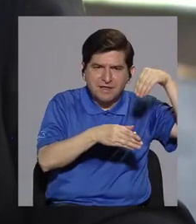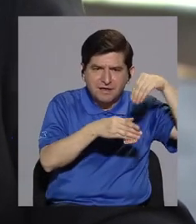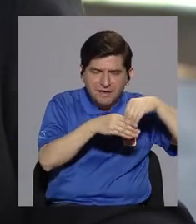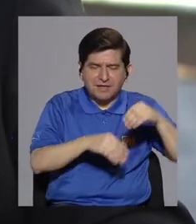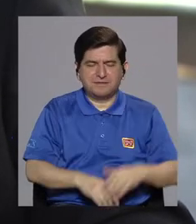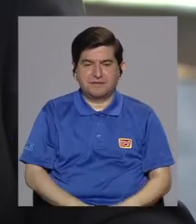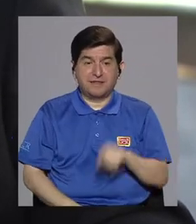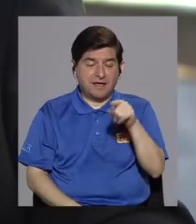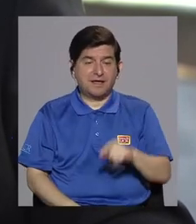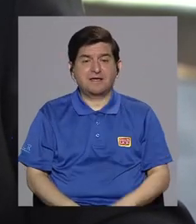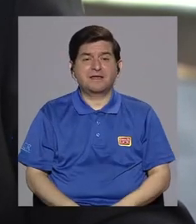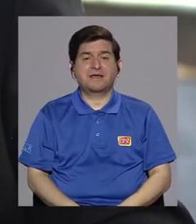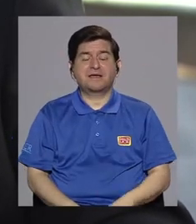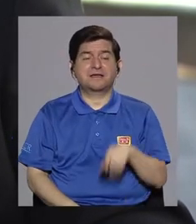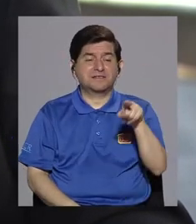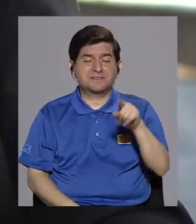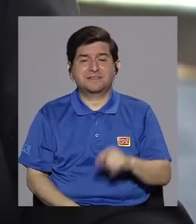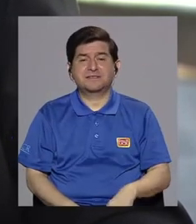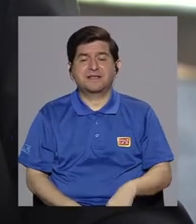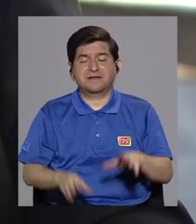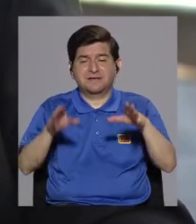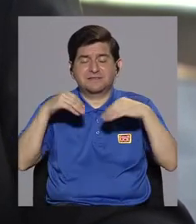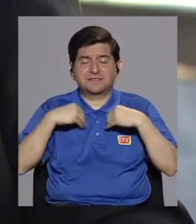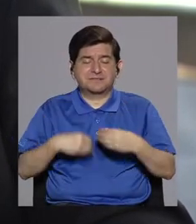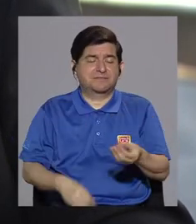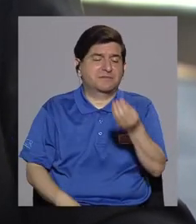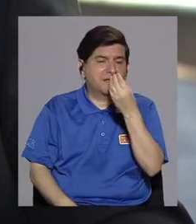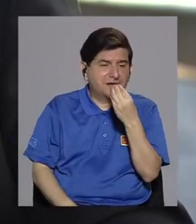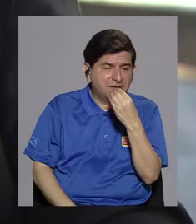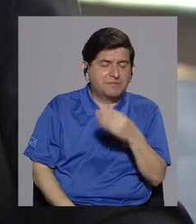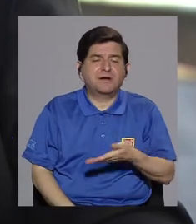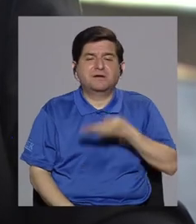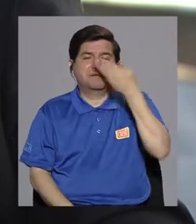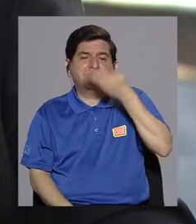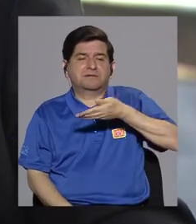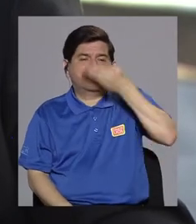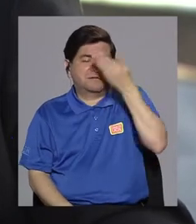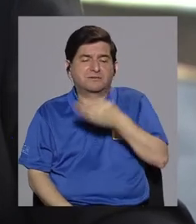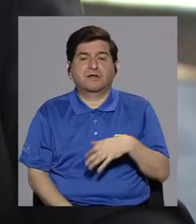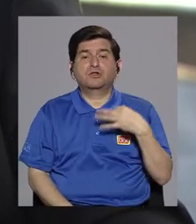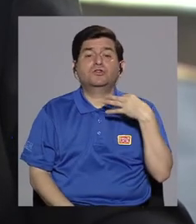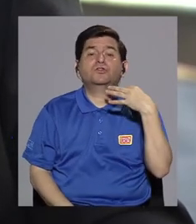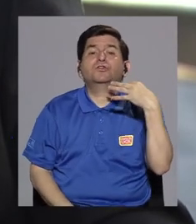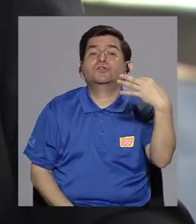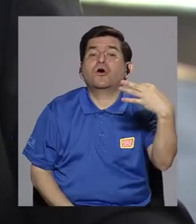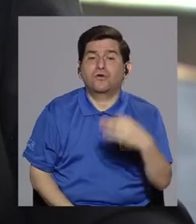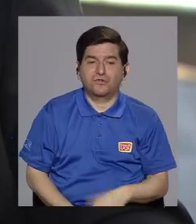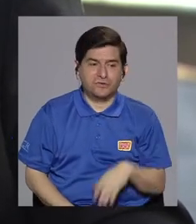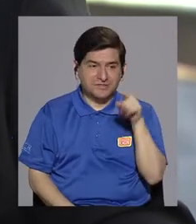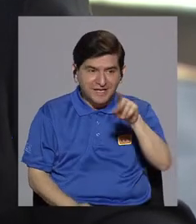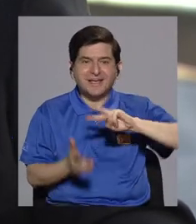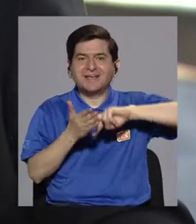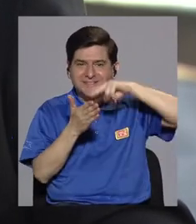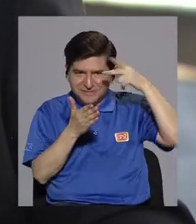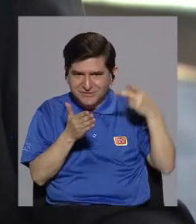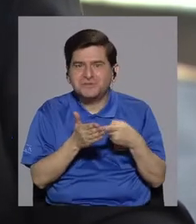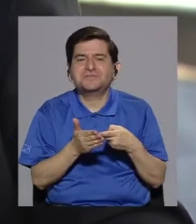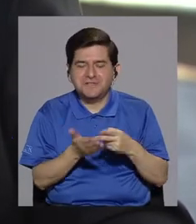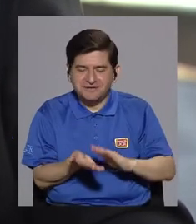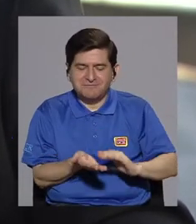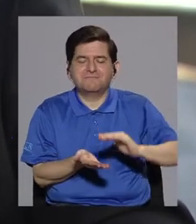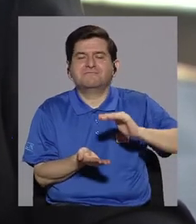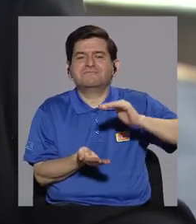Y esa dosis es la que se recibe por alimentación, por inhalación cotidianamente. Eso lo que vendría es a